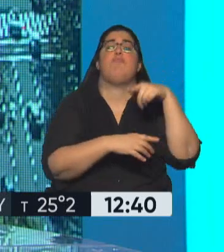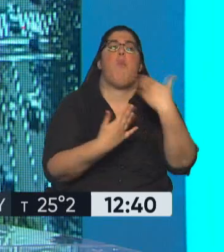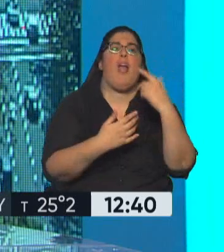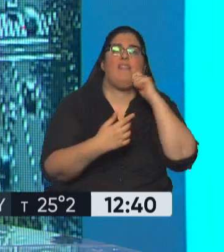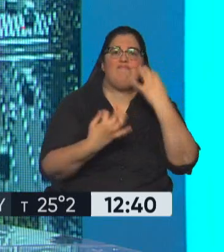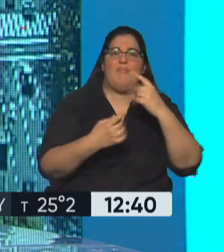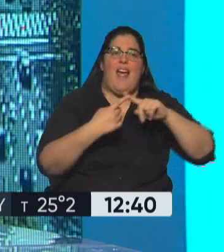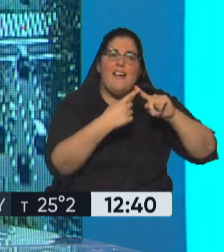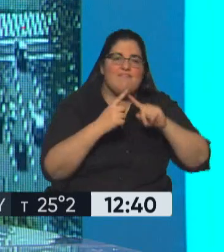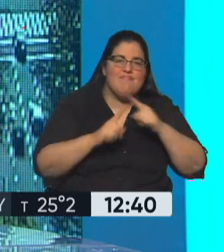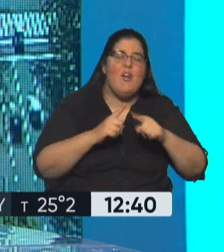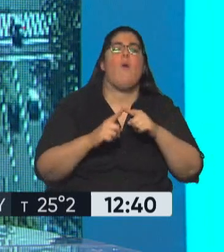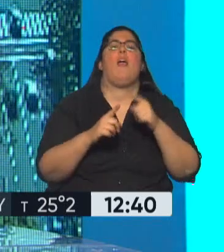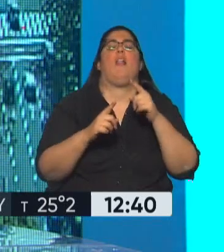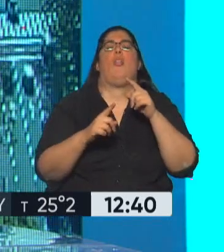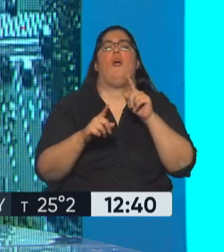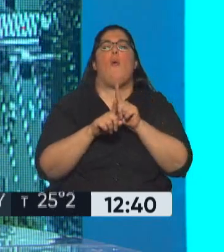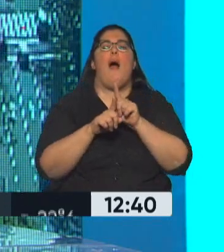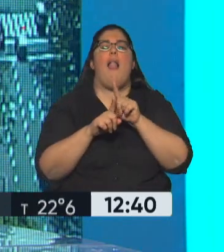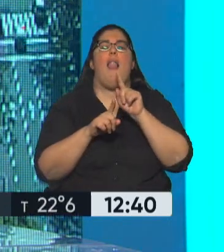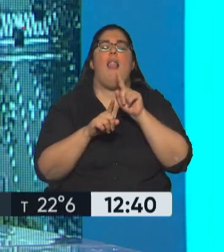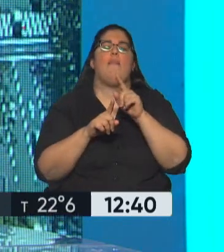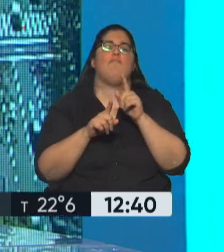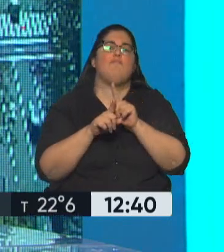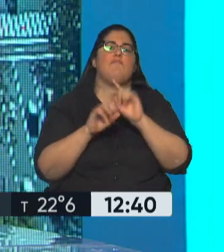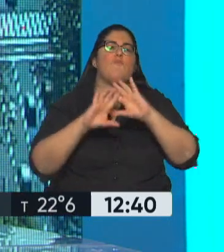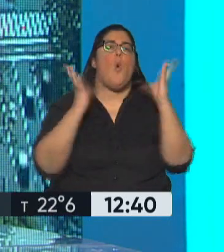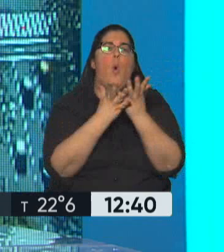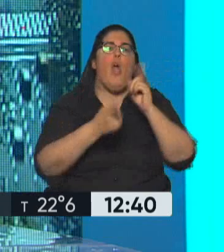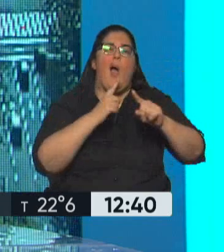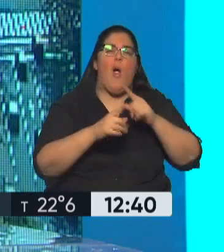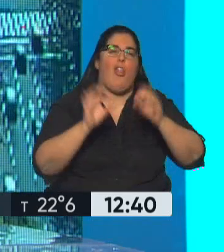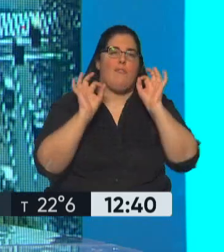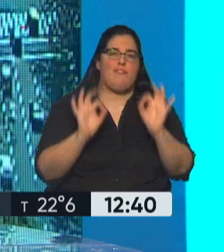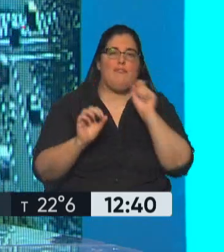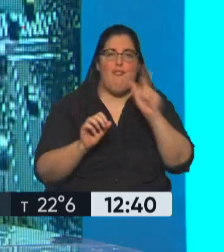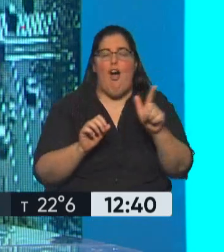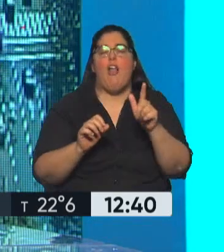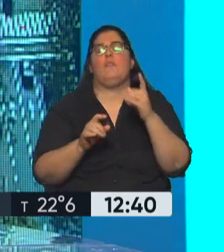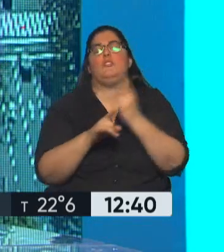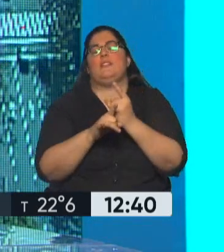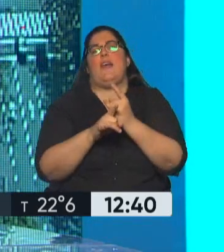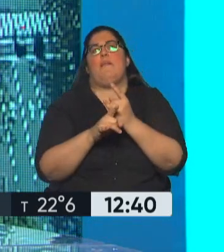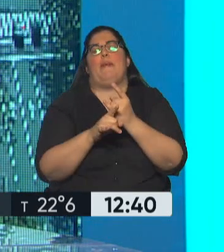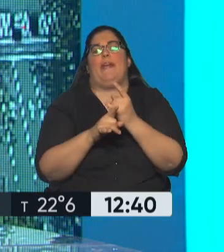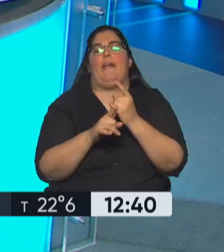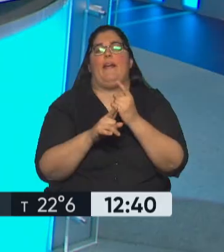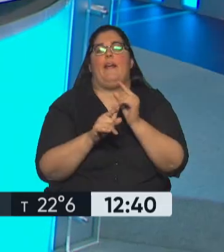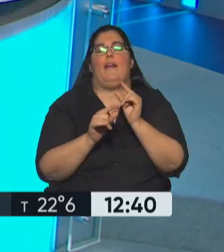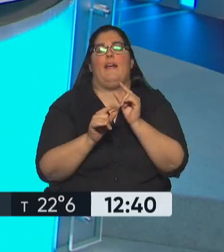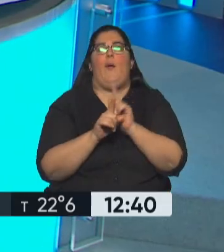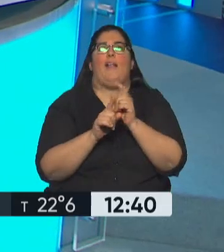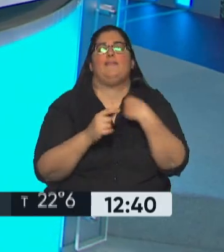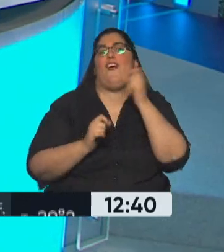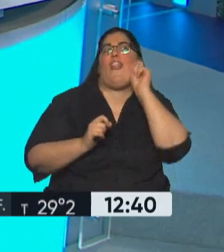para algo y puedan llegar a articular algún tipo de respuesta global, siempre parcial, sin ser muy, idealistas con